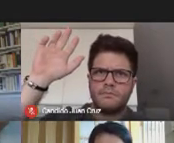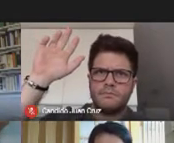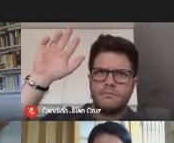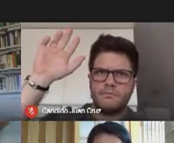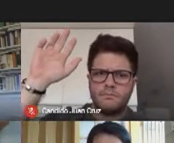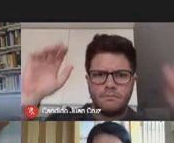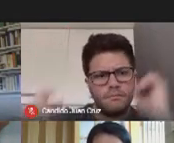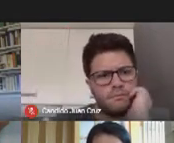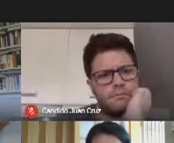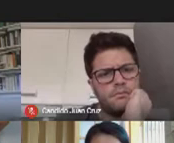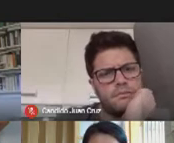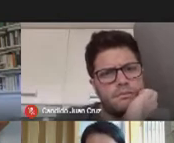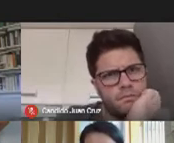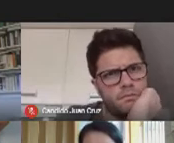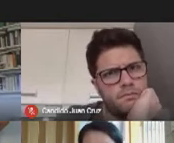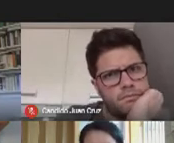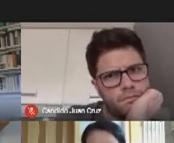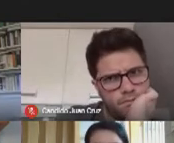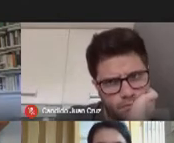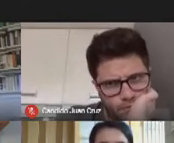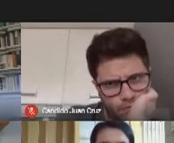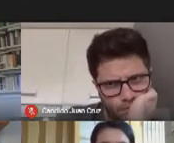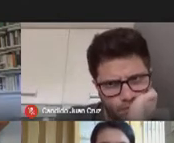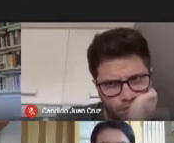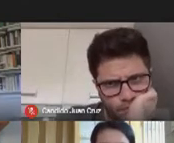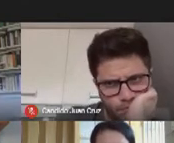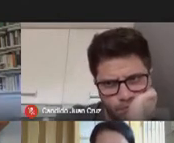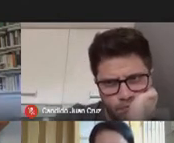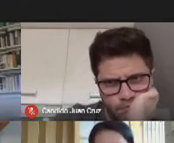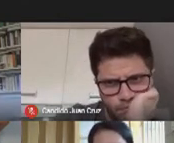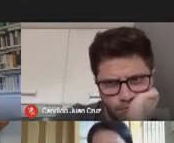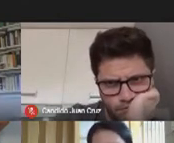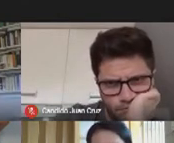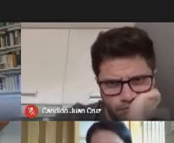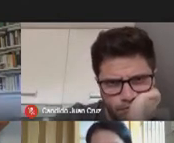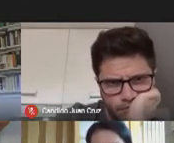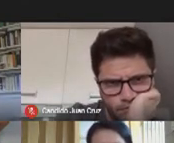sanción de la cámara de diputados y se comunica a la cámara de senadores